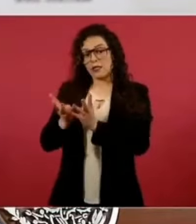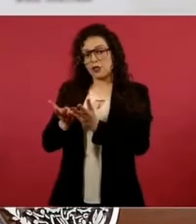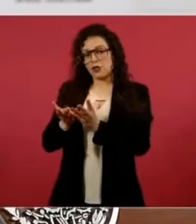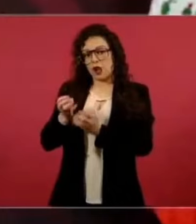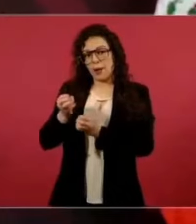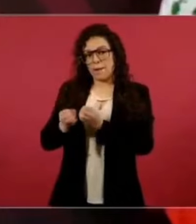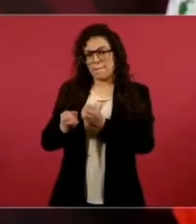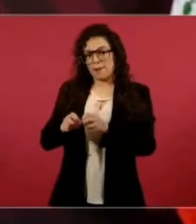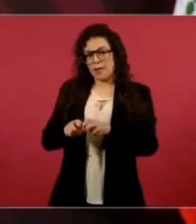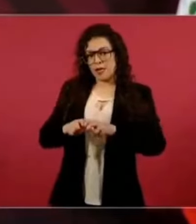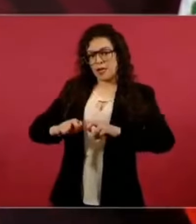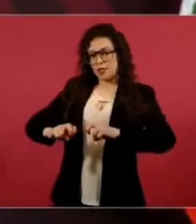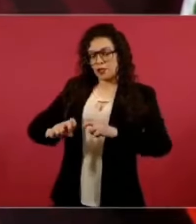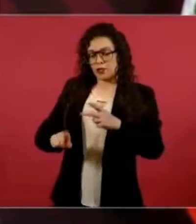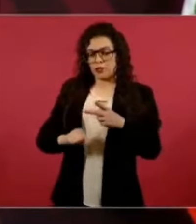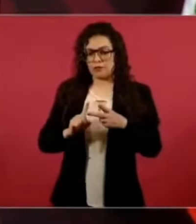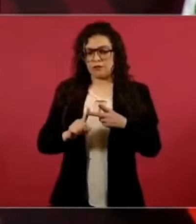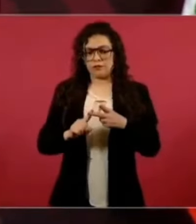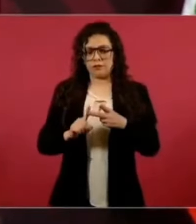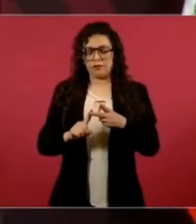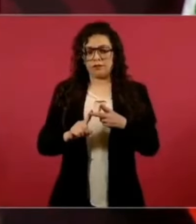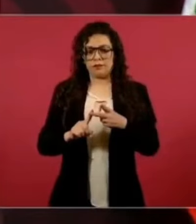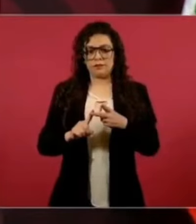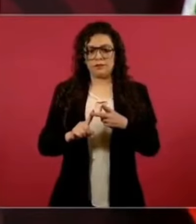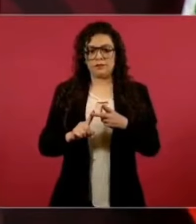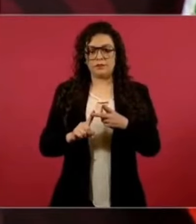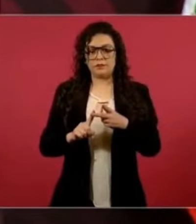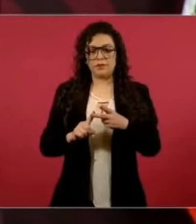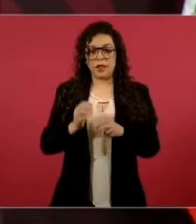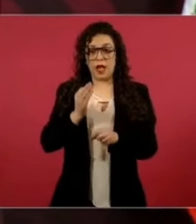es el consejero ahora en el poder